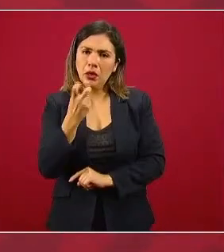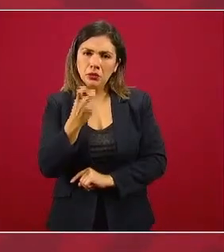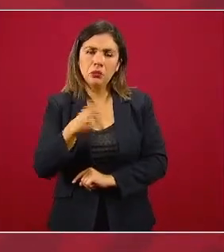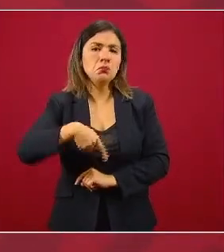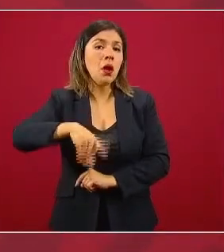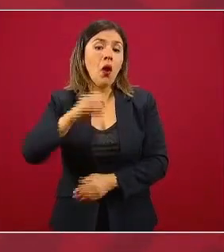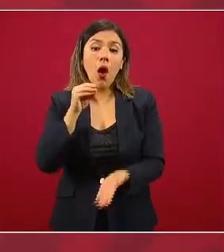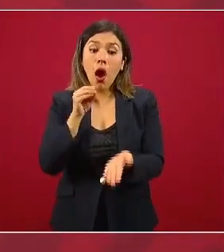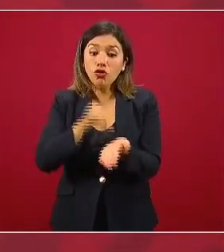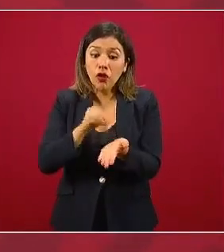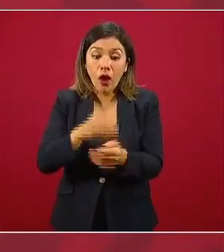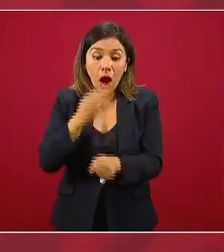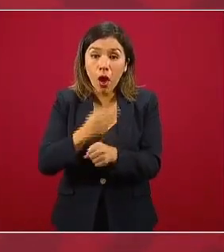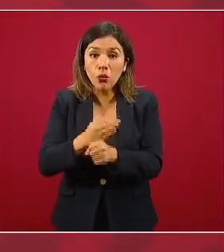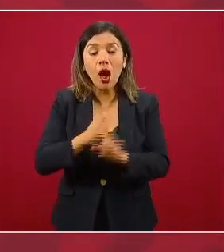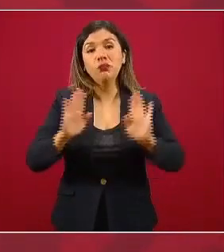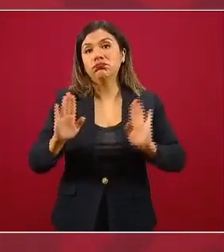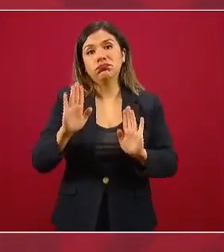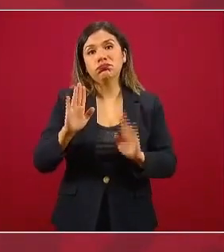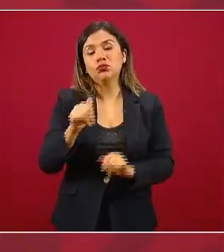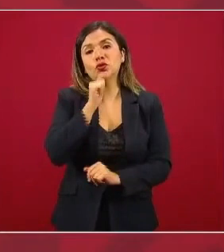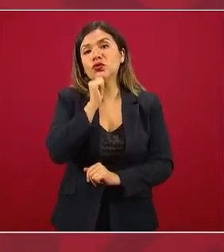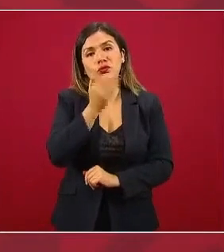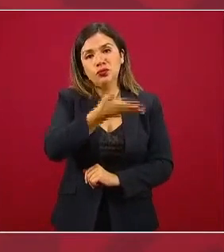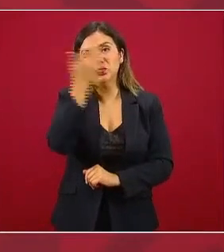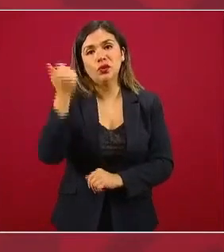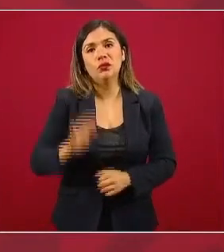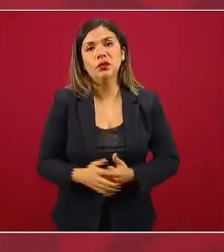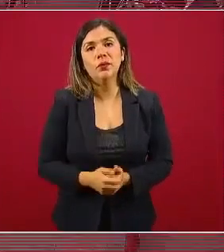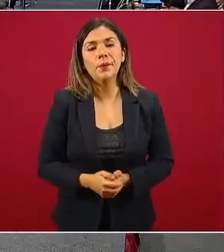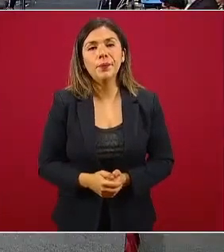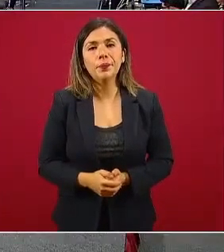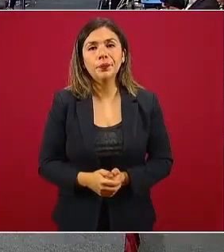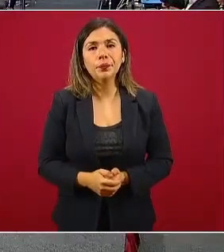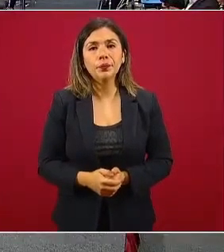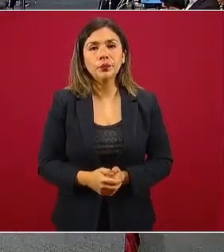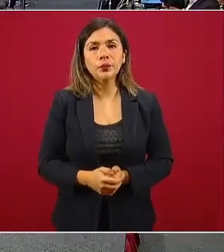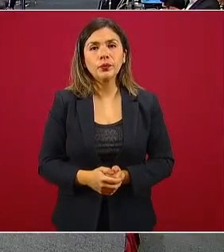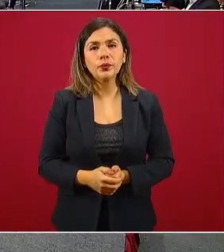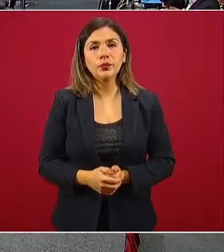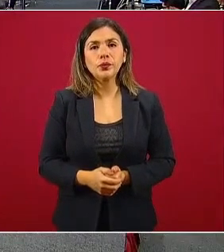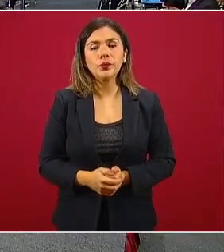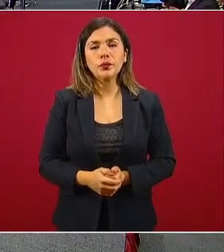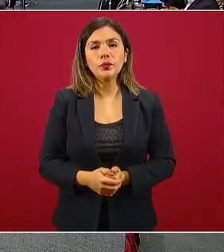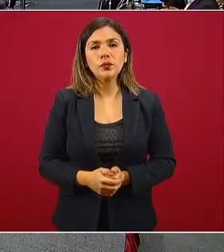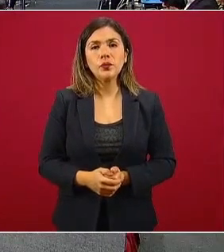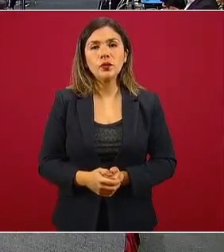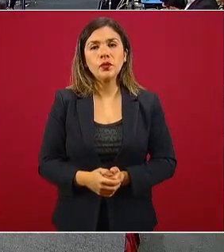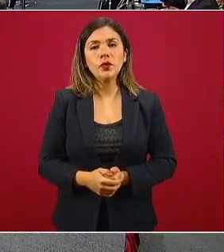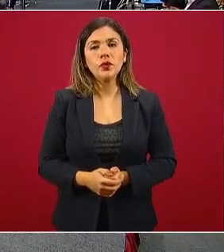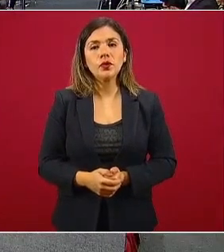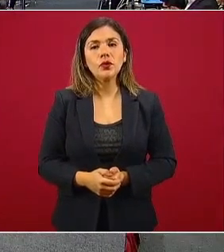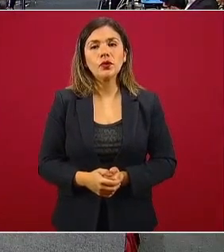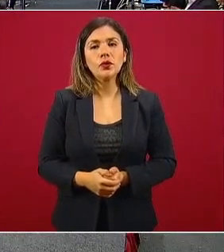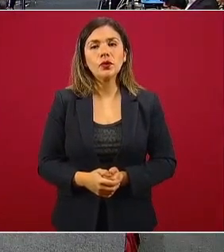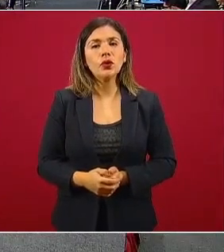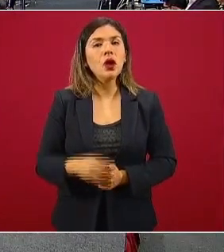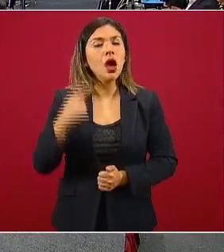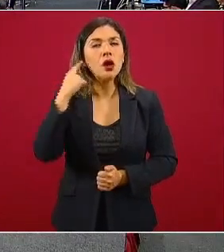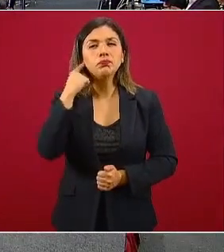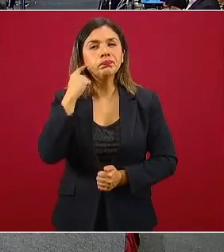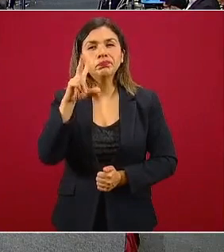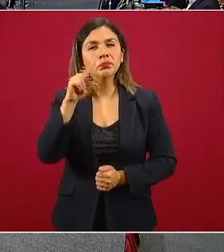así está la situación. Entonces todavía no sabemos. Lo del Plan Nacional de Infraestructura Energética, ya ve que dijeron que iba a ser en enero, luego en